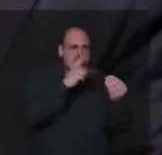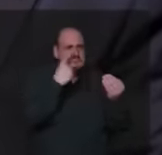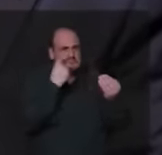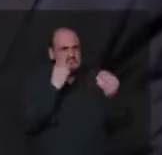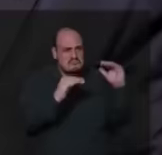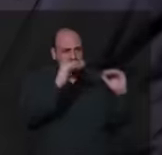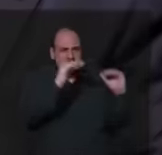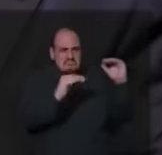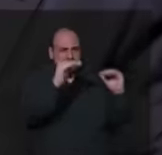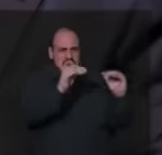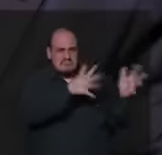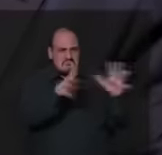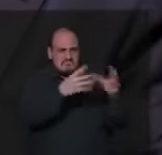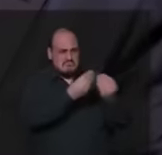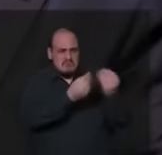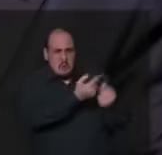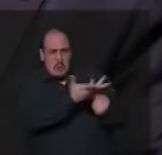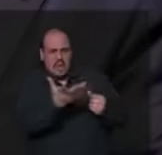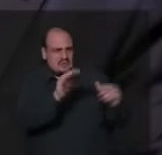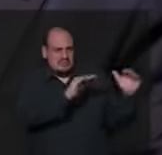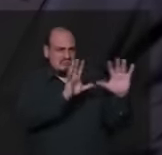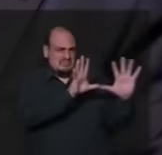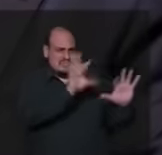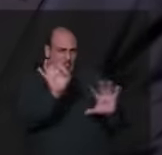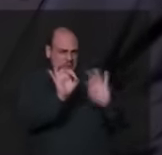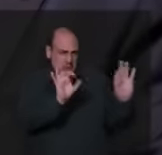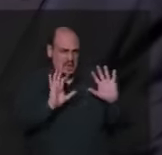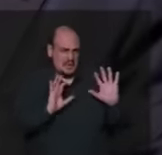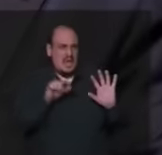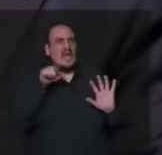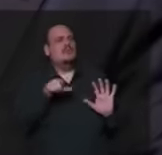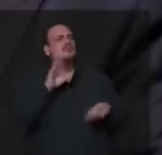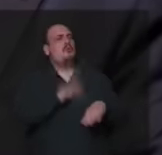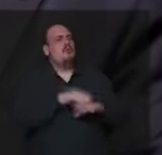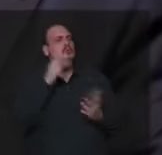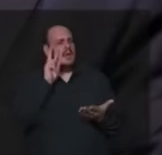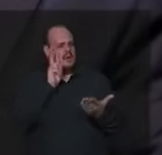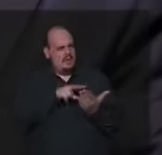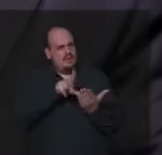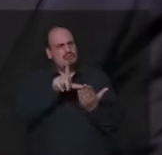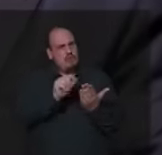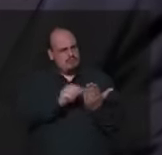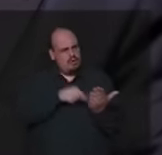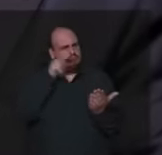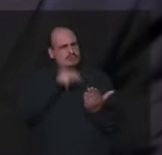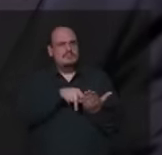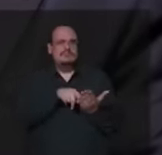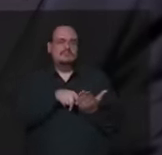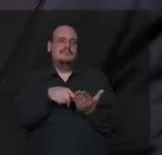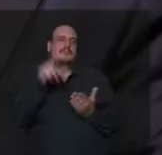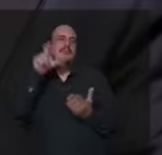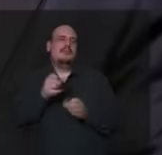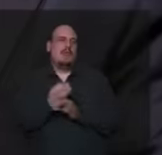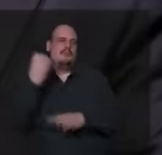diferencial que hablás es falso. Es decir, y eso, digamos, es propio de no saber mirar los números. Pedile que te lo analice un economista, no alguien que